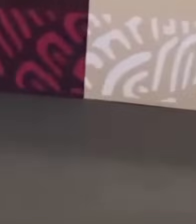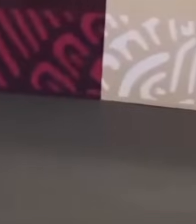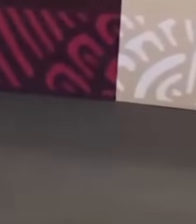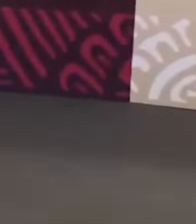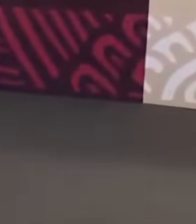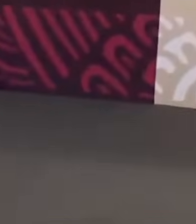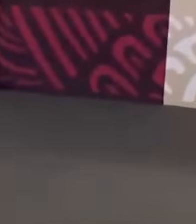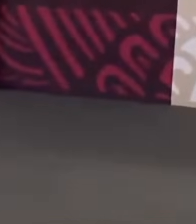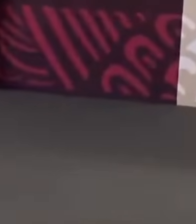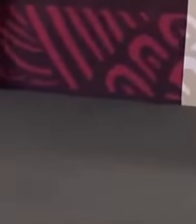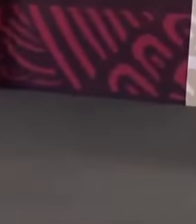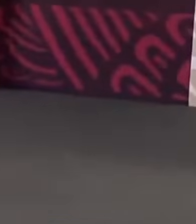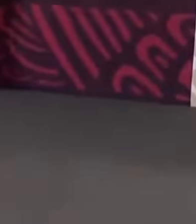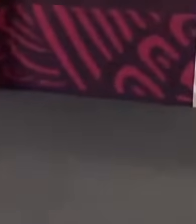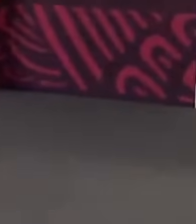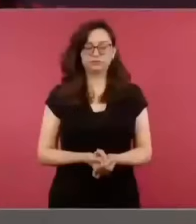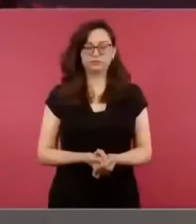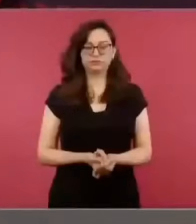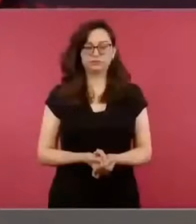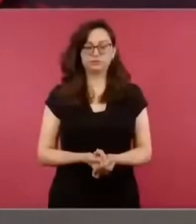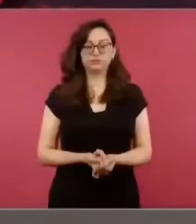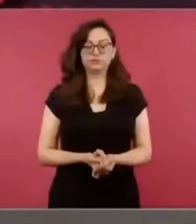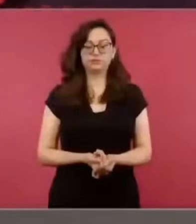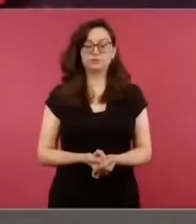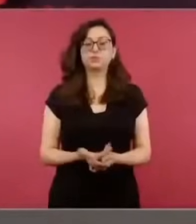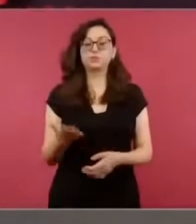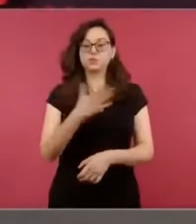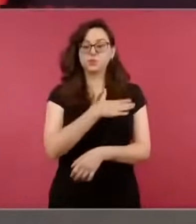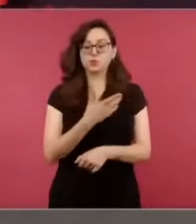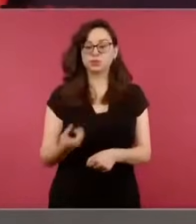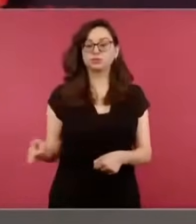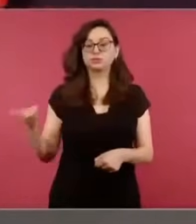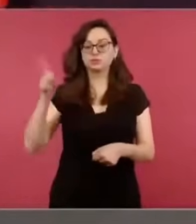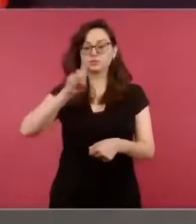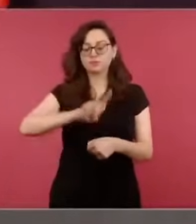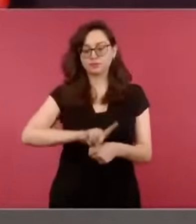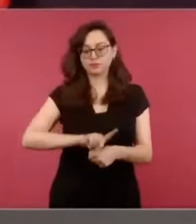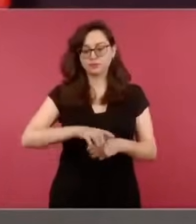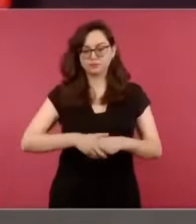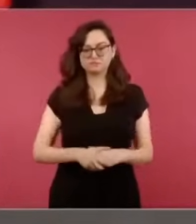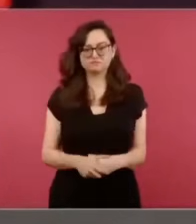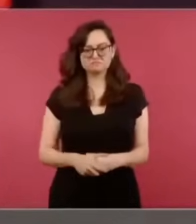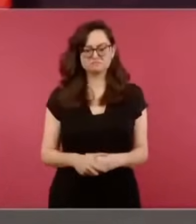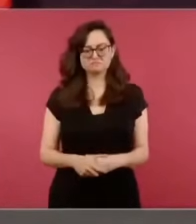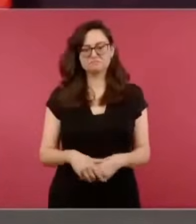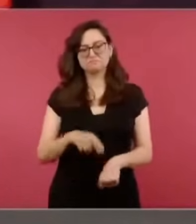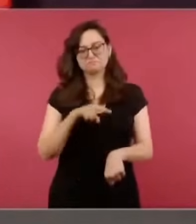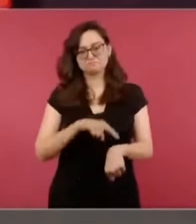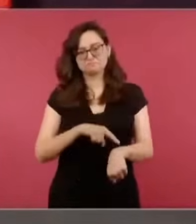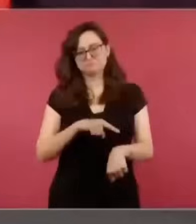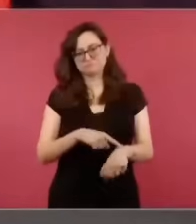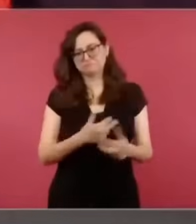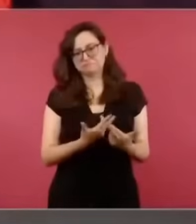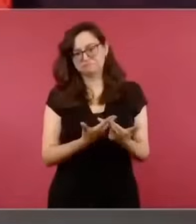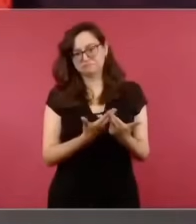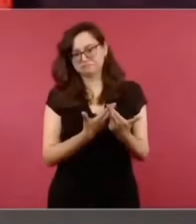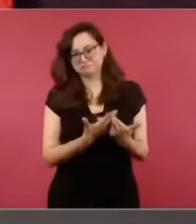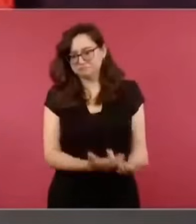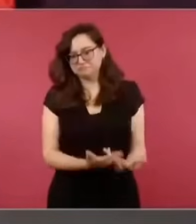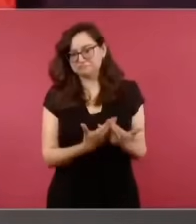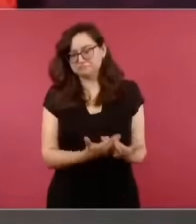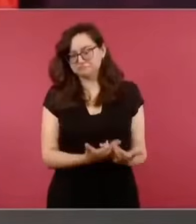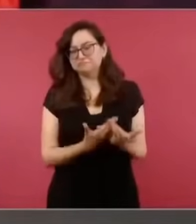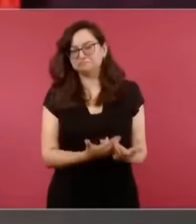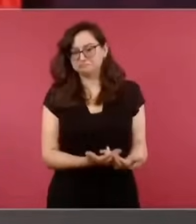Muy buenos días. Bueno, pues vamos a tener tiempo porque no hay